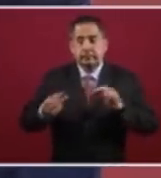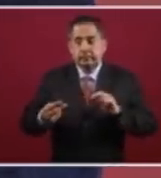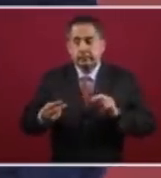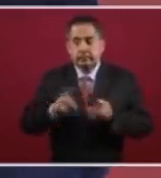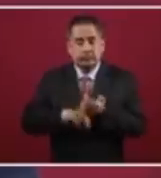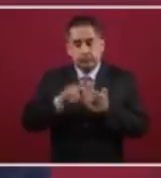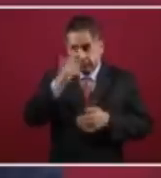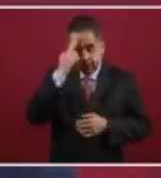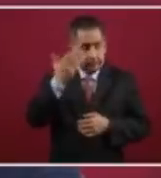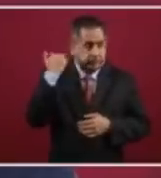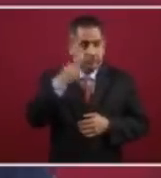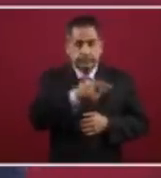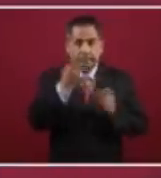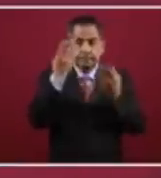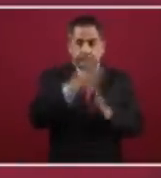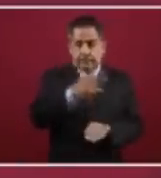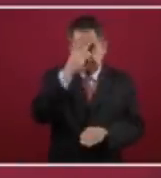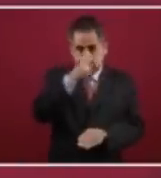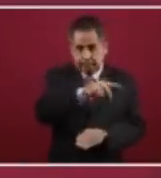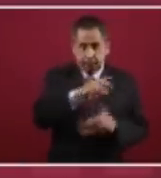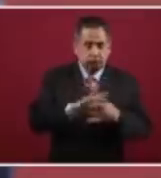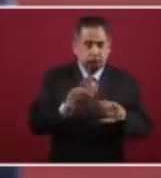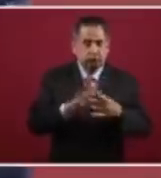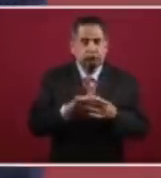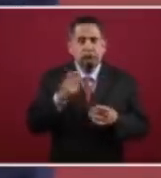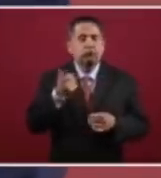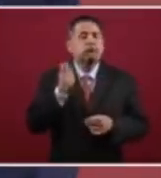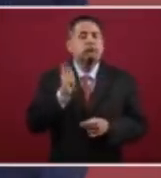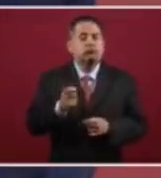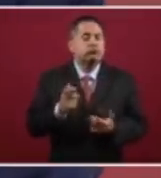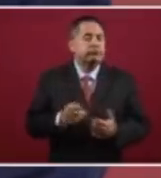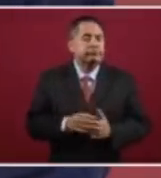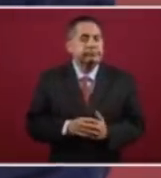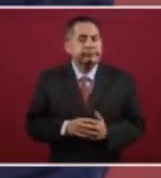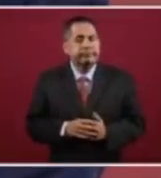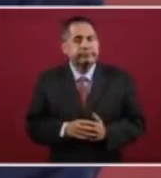el Banco de México para bajar